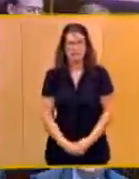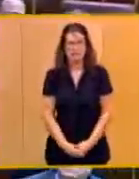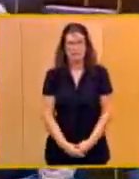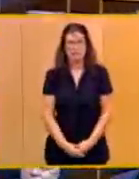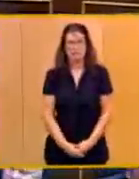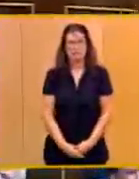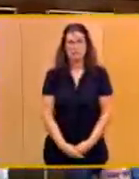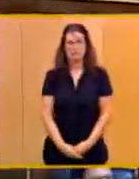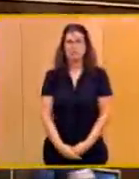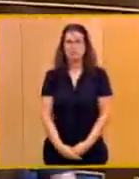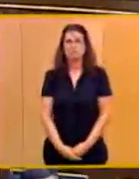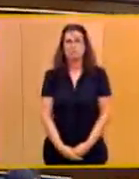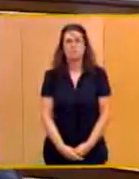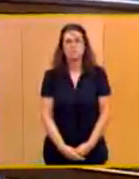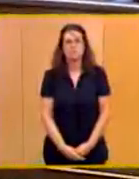Y